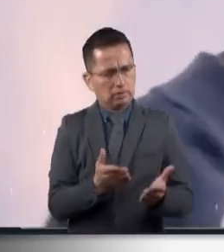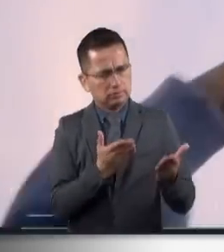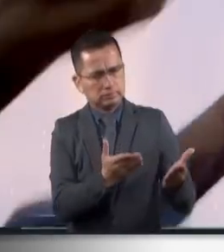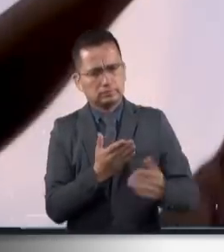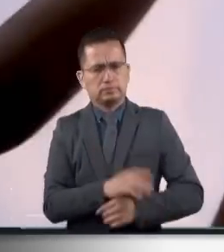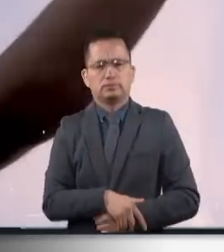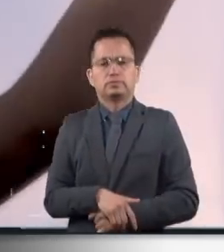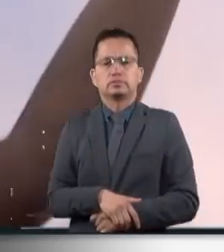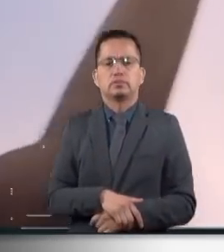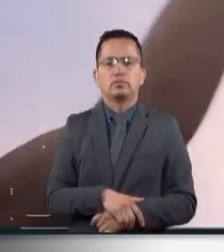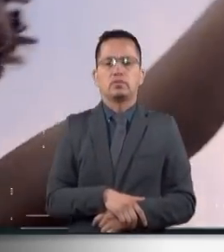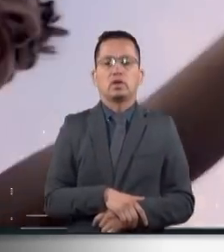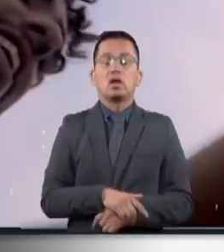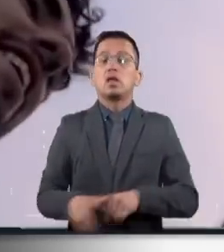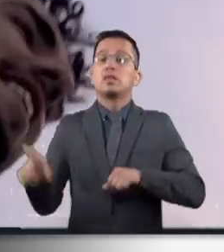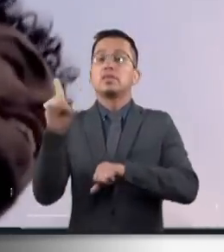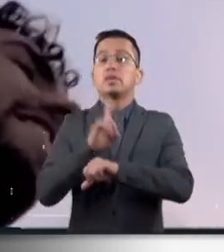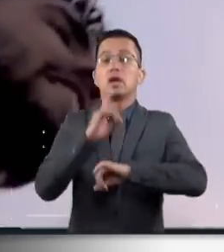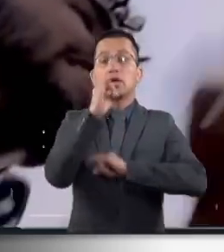El Día Internacional del Orgullo